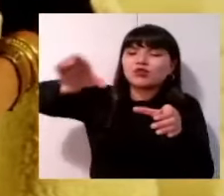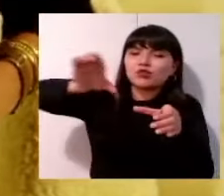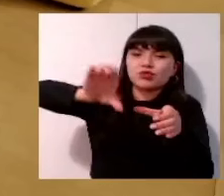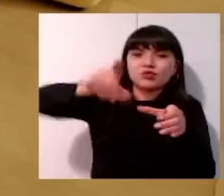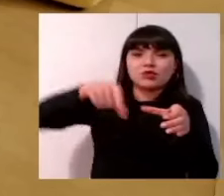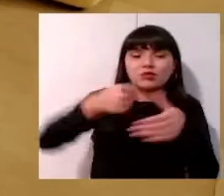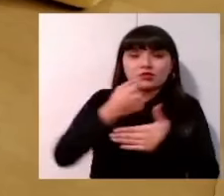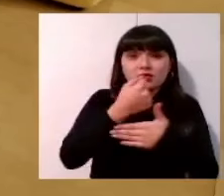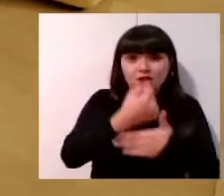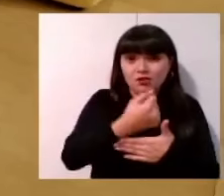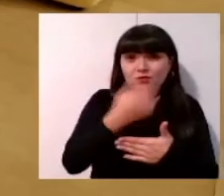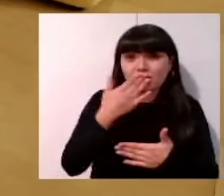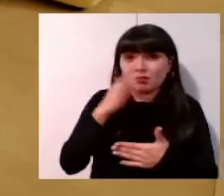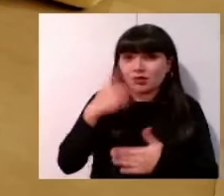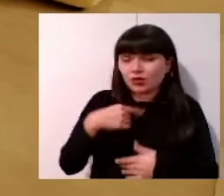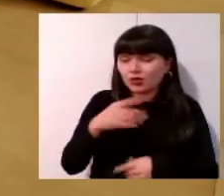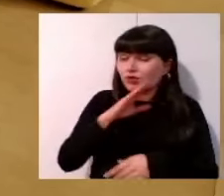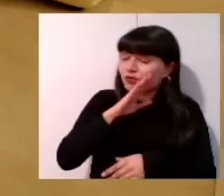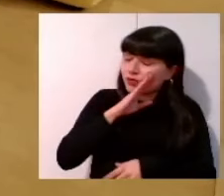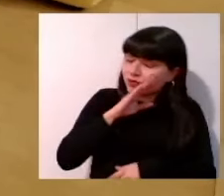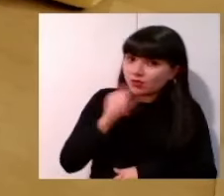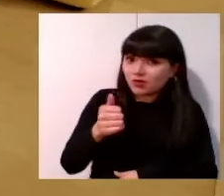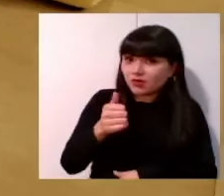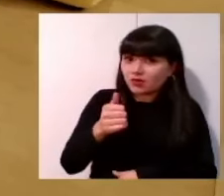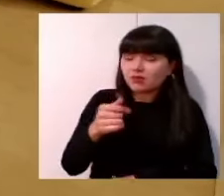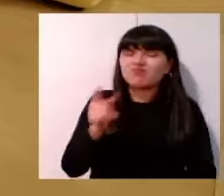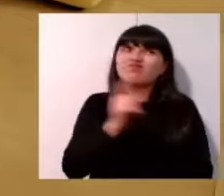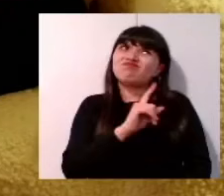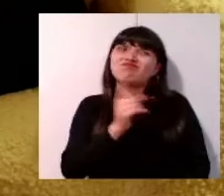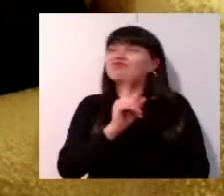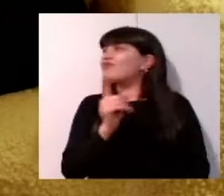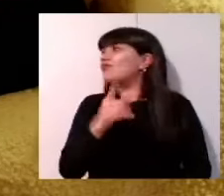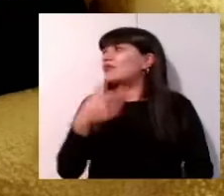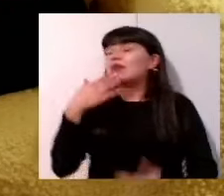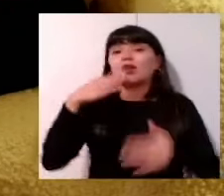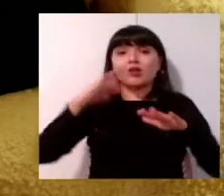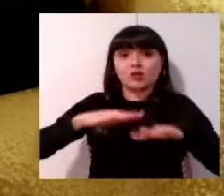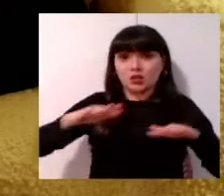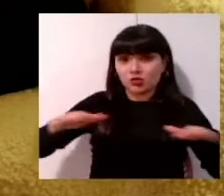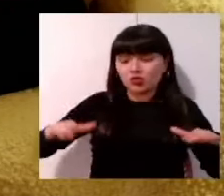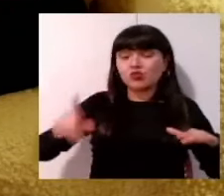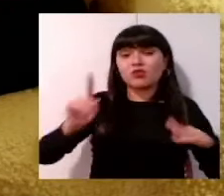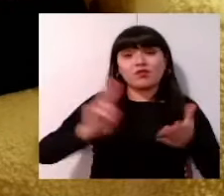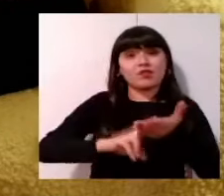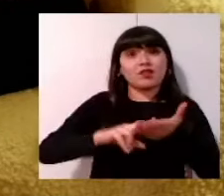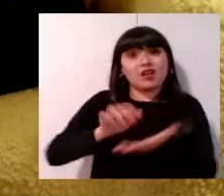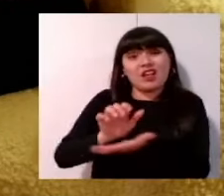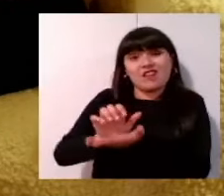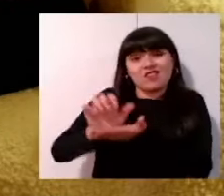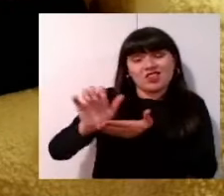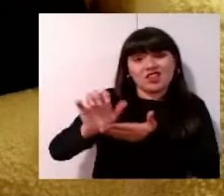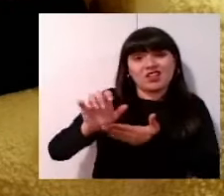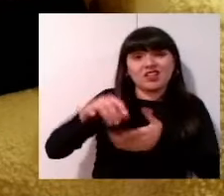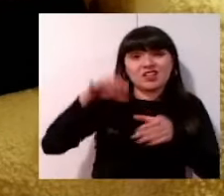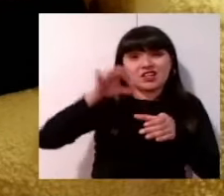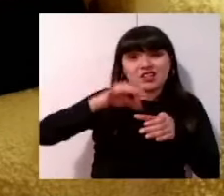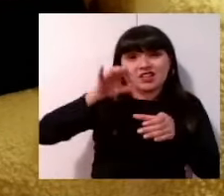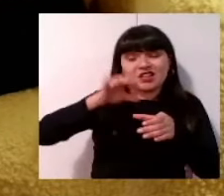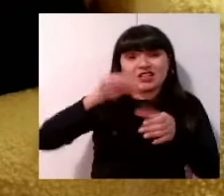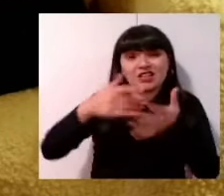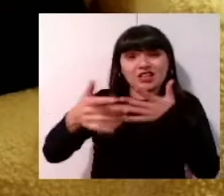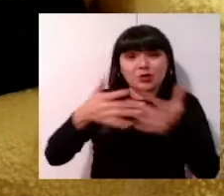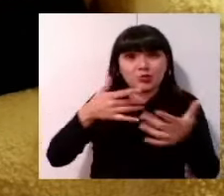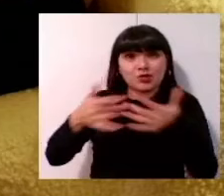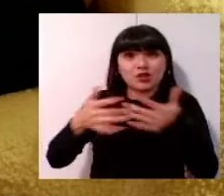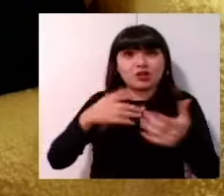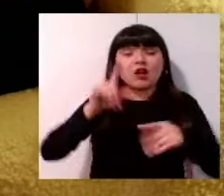dormir? No necesariamente, o sea, de partida los niños hay que evitar las hierbas, porque muchas veces, muchas hierbas que para los adultos